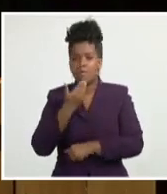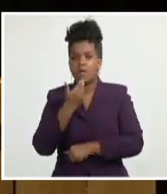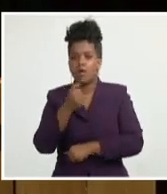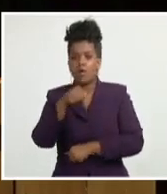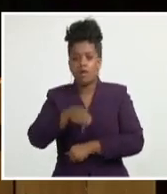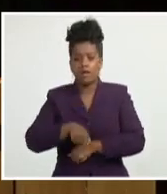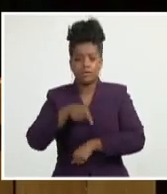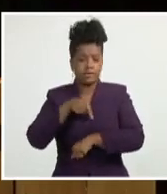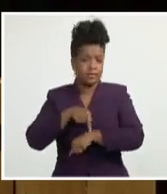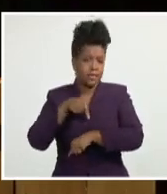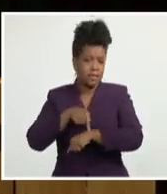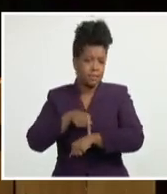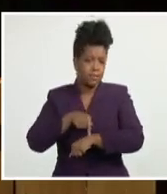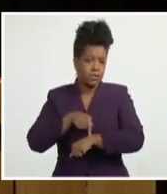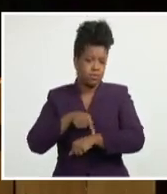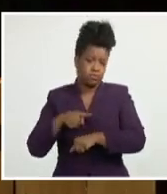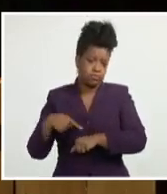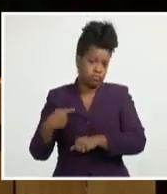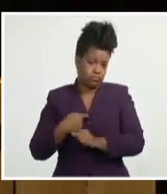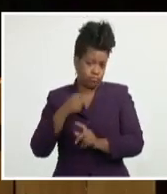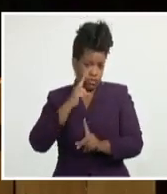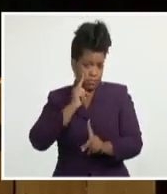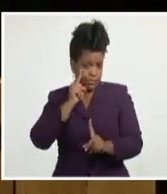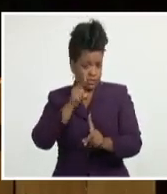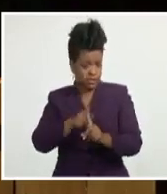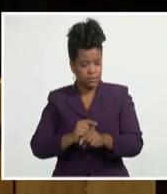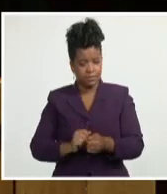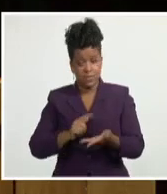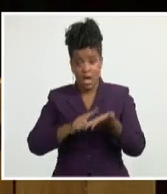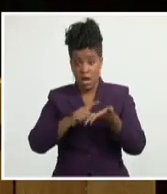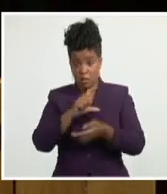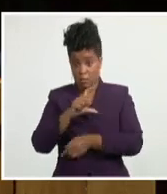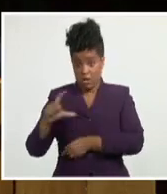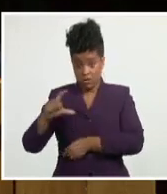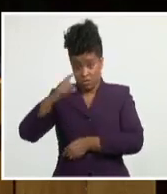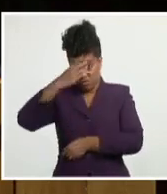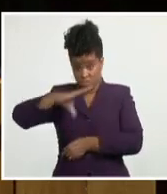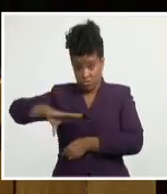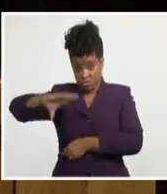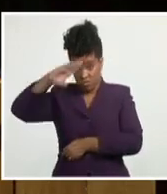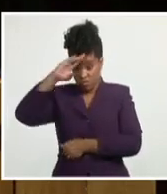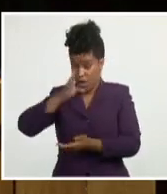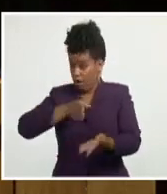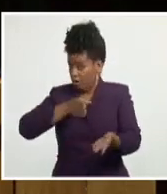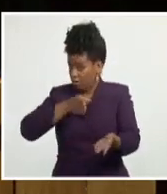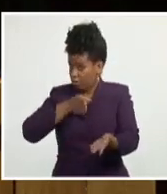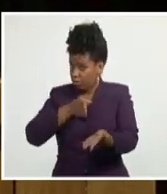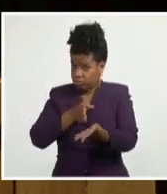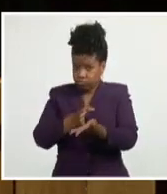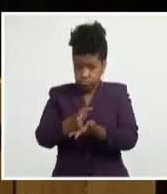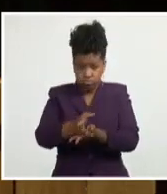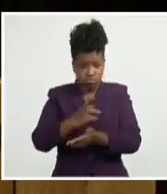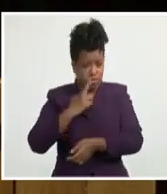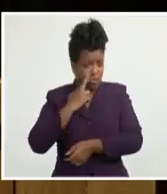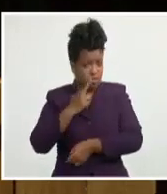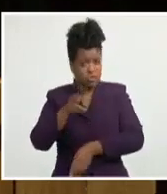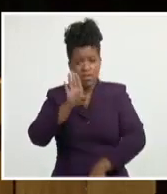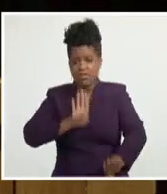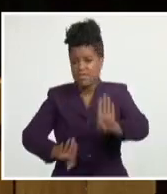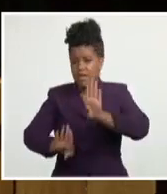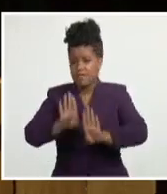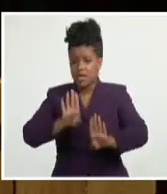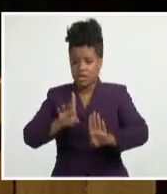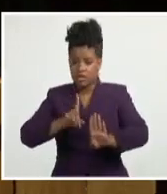época y sus desafíos. El Partido Comunista de Cuba continuará en el reconocimiento y defensa de nuestras